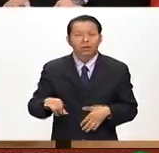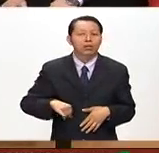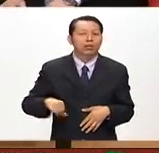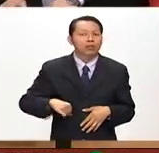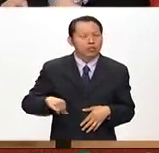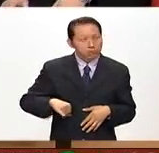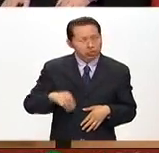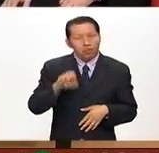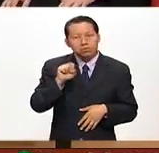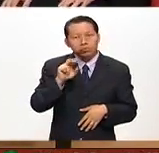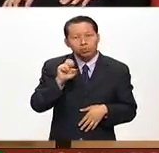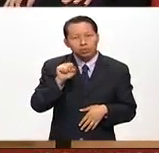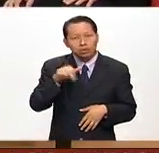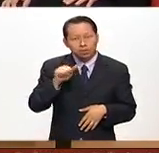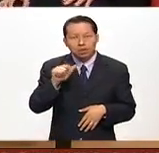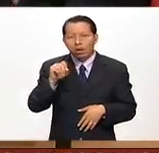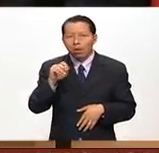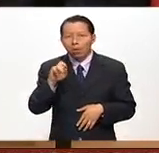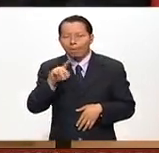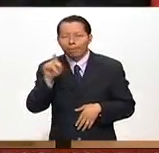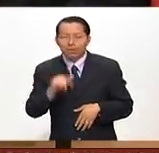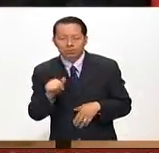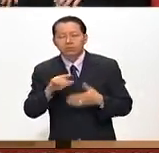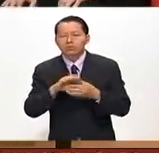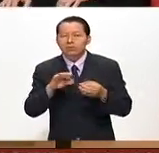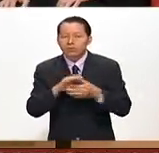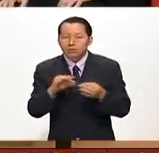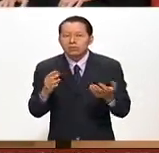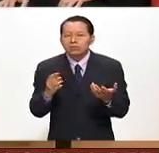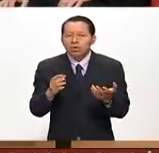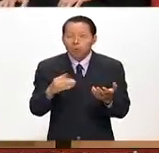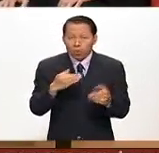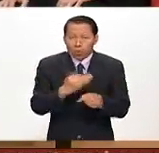alguna, Susana López Castelán, ahorita que estamos en procesos de